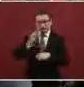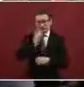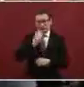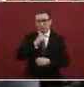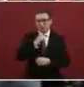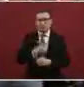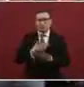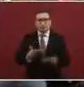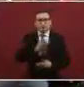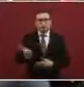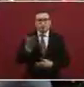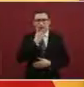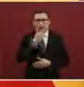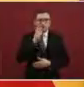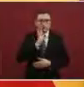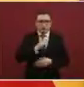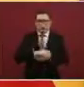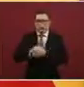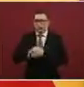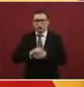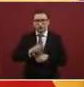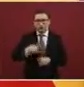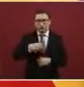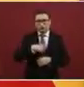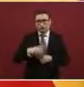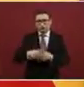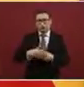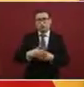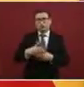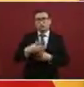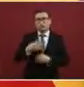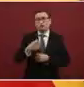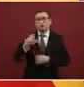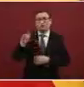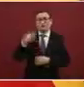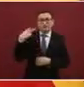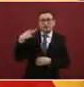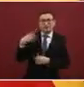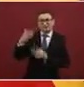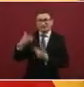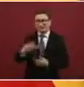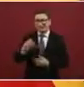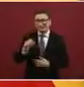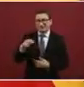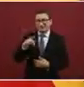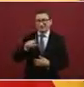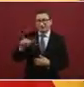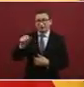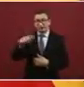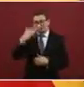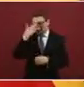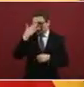queridos amigos y amigas, cuando conmemoremos dentro de unas horas en Veracruz la llegada del Sinaya, estaremos rememorando uno de